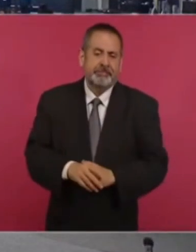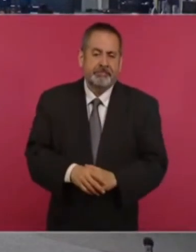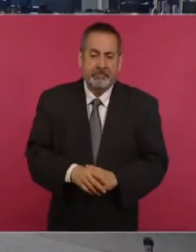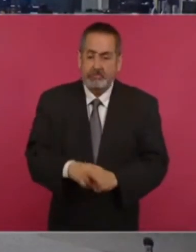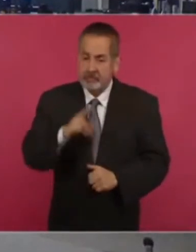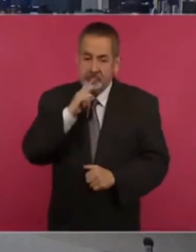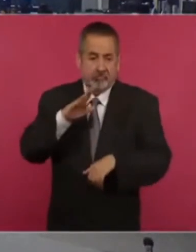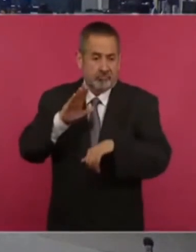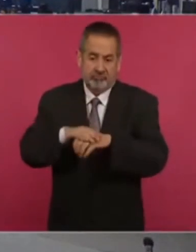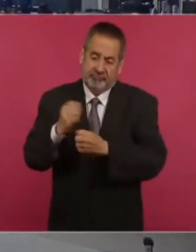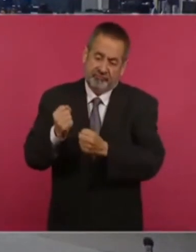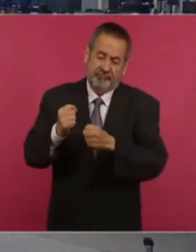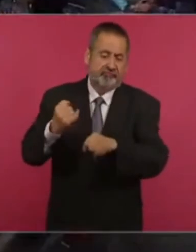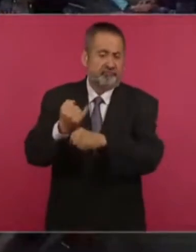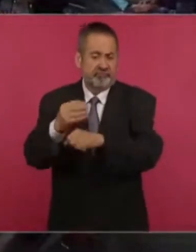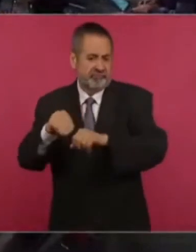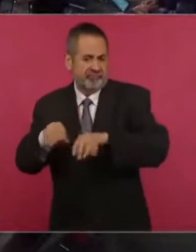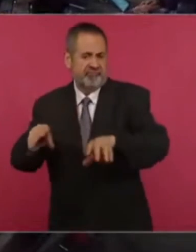teniendo más fuerza.